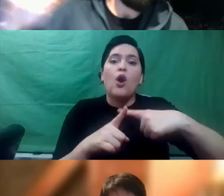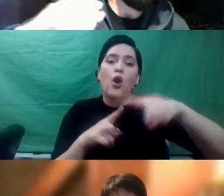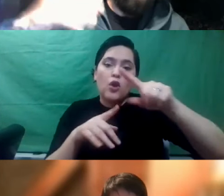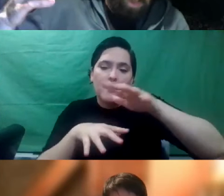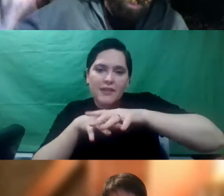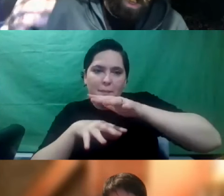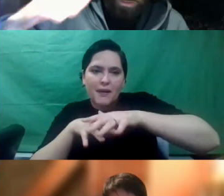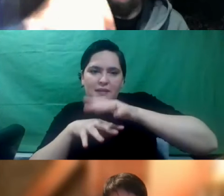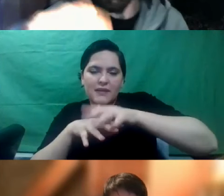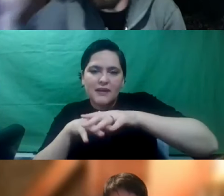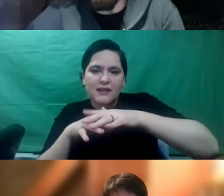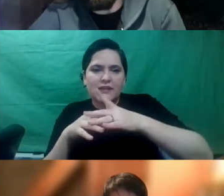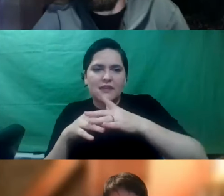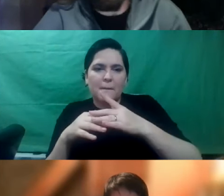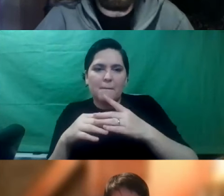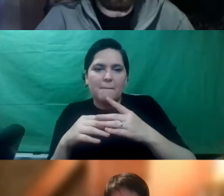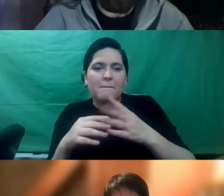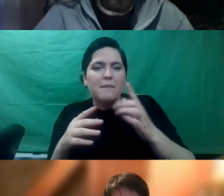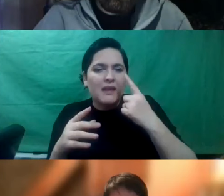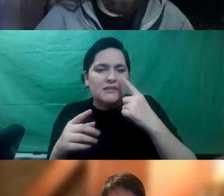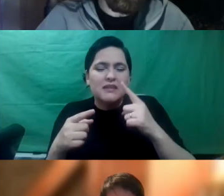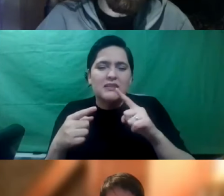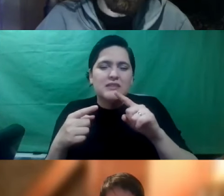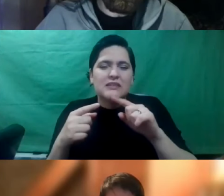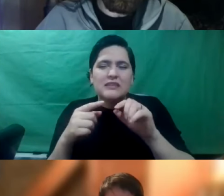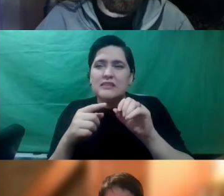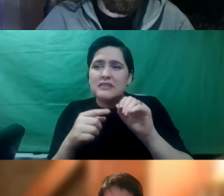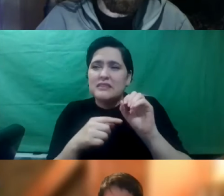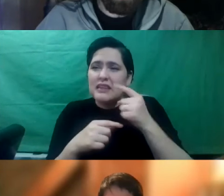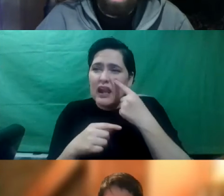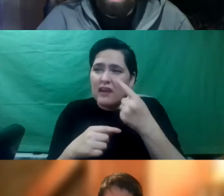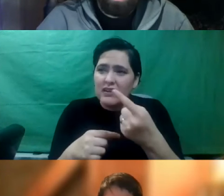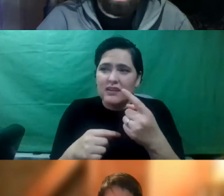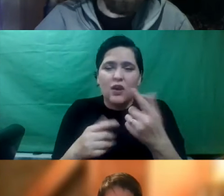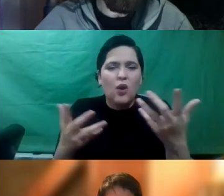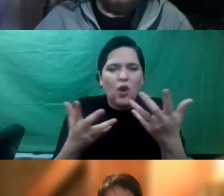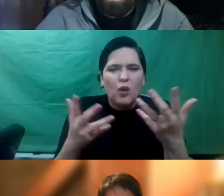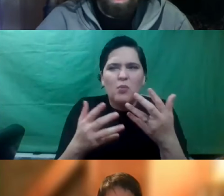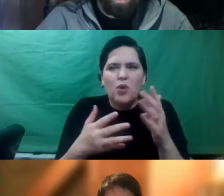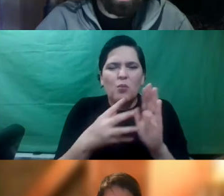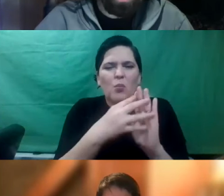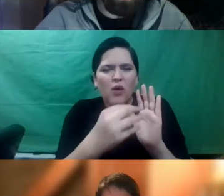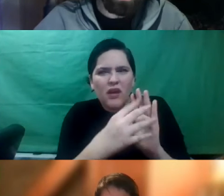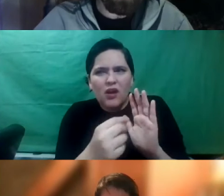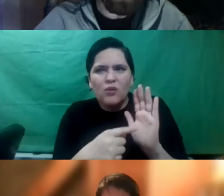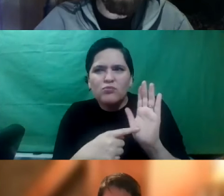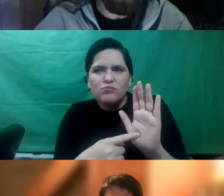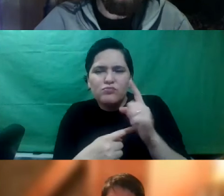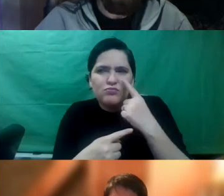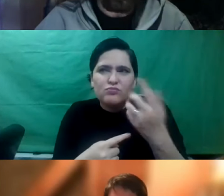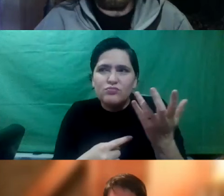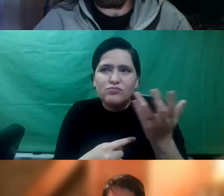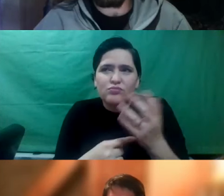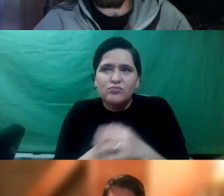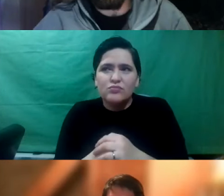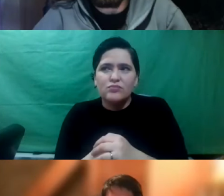Bolt o fMRI o señales tipo EEG. ¿Y cuáles son las implicancias de usar estos modelos? Perdón. La implicancia de usar estos